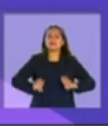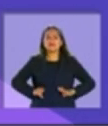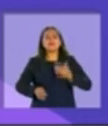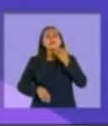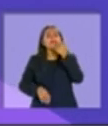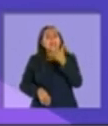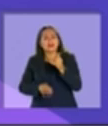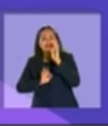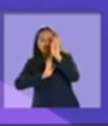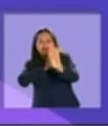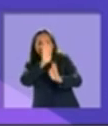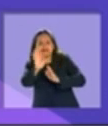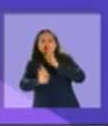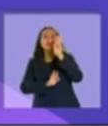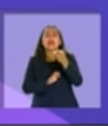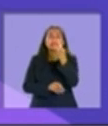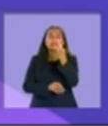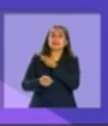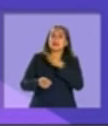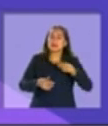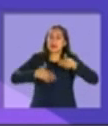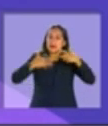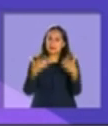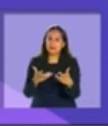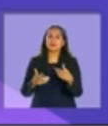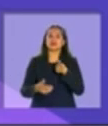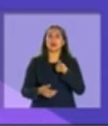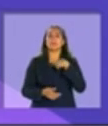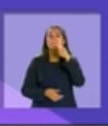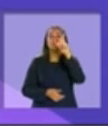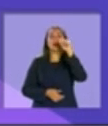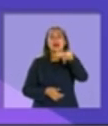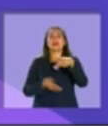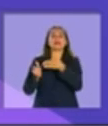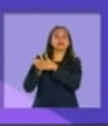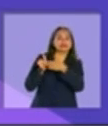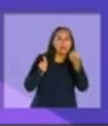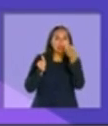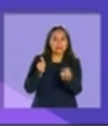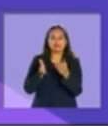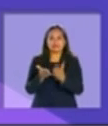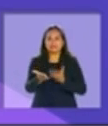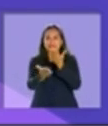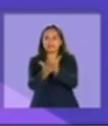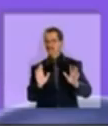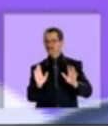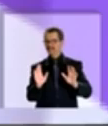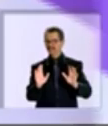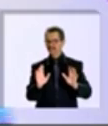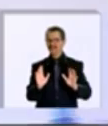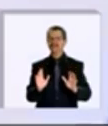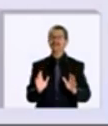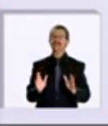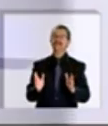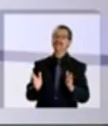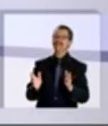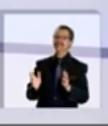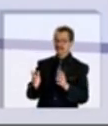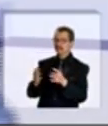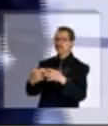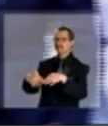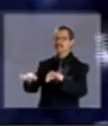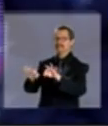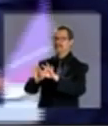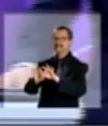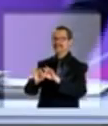estaba cansada. Lo juro, por Diosito Santo. Eres me cae que soy una profesional. No, me merezco un aplauso, de verdad. Pero ¿por